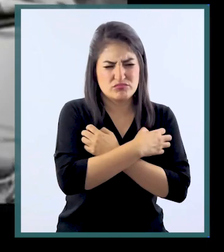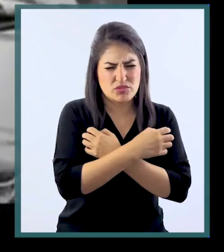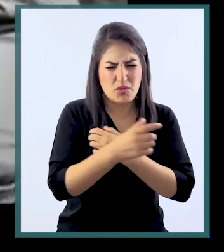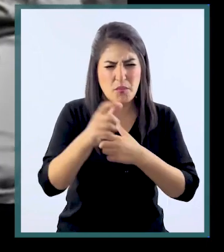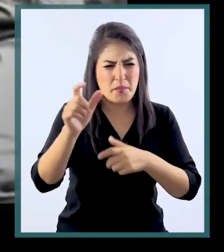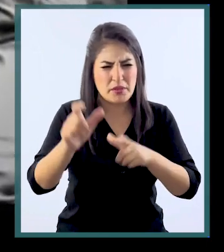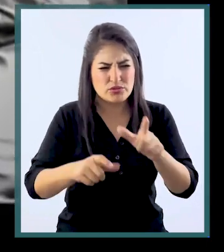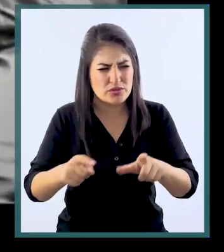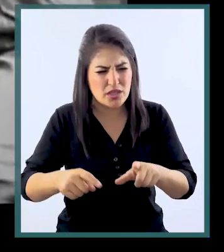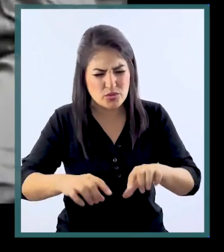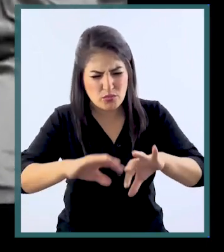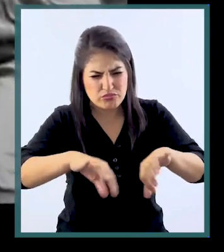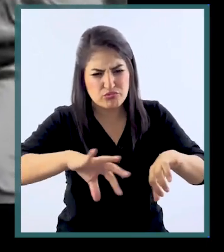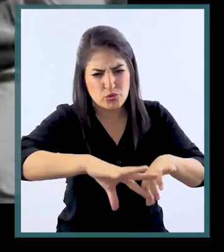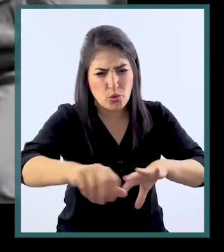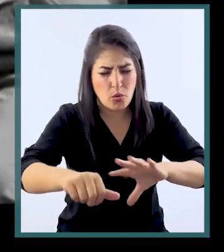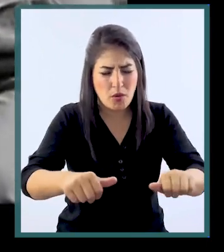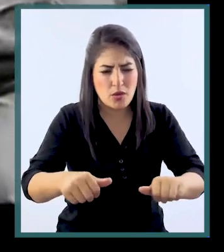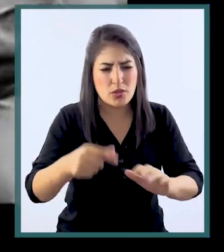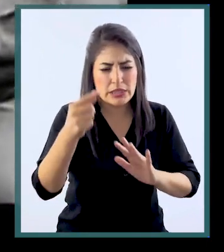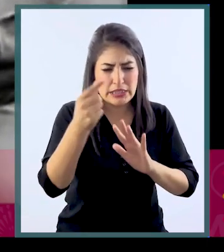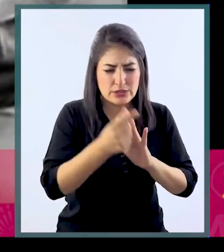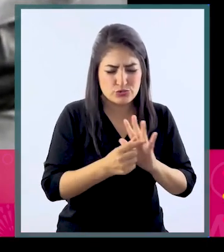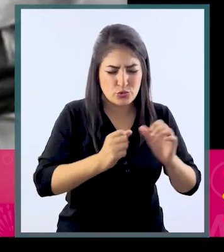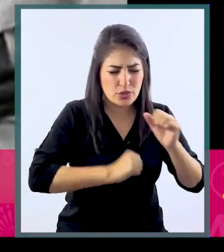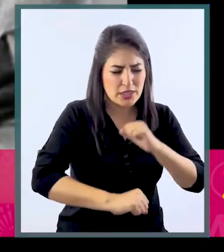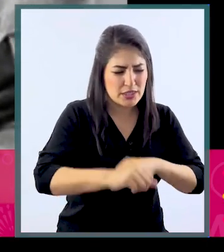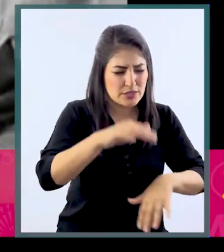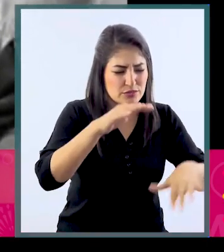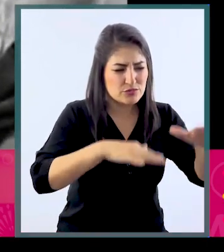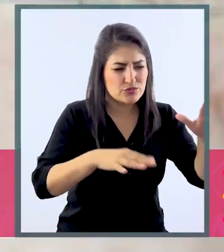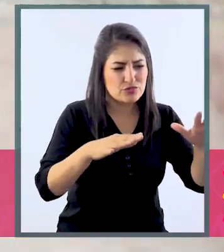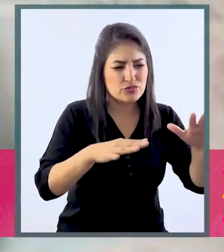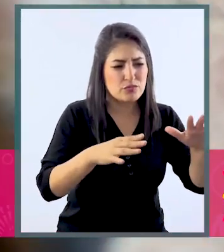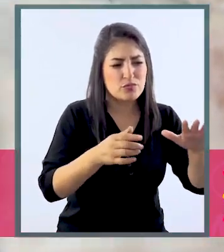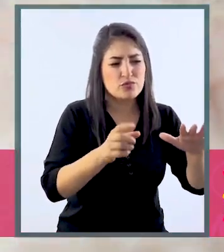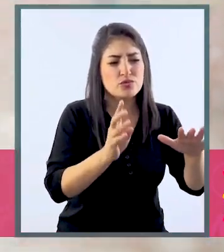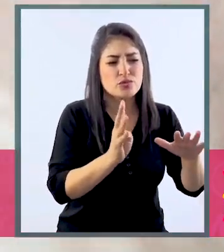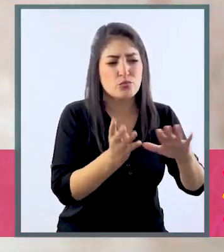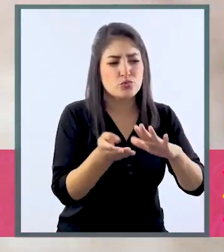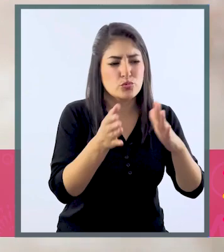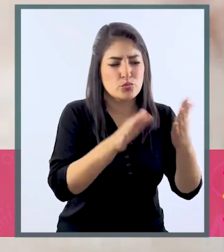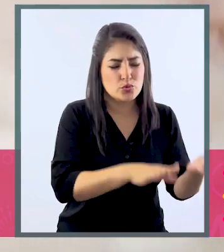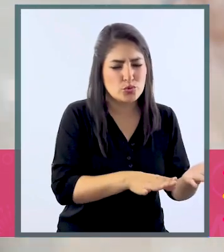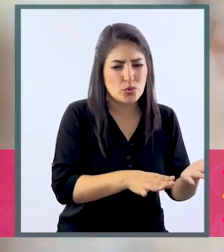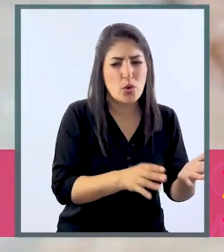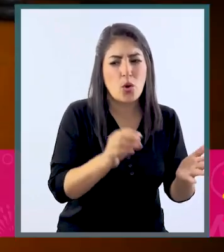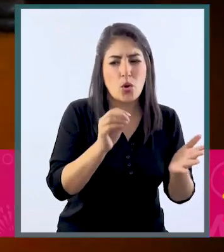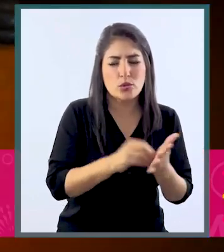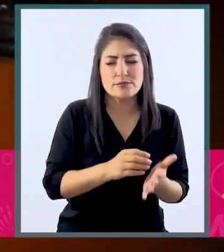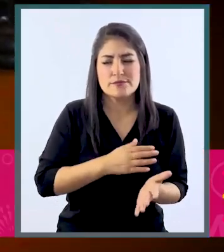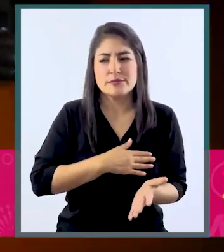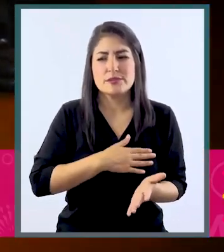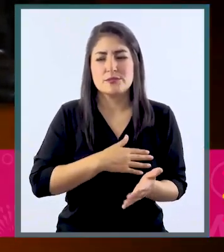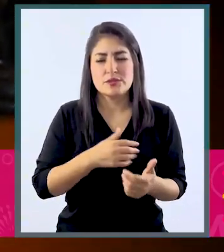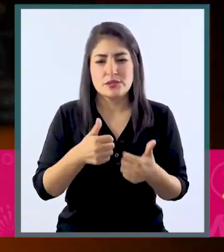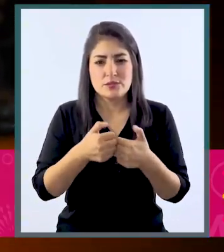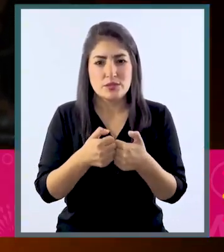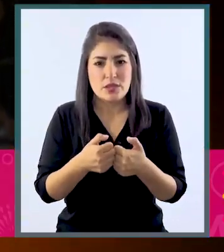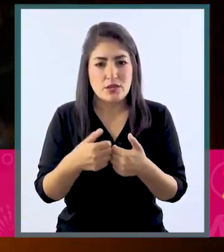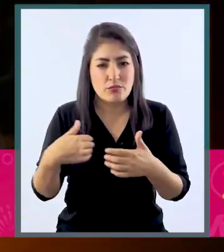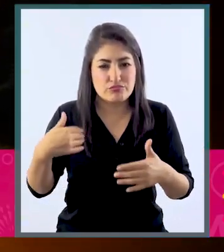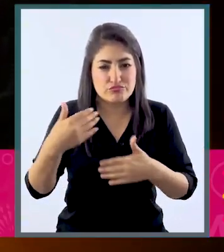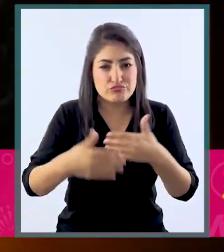de saqueadores, se casó, tuvo hijos, enviudó, se volvió a enamorar. Ahora quiere dejar un legado,